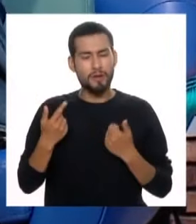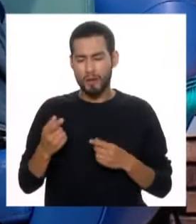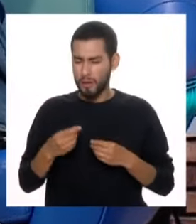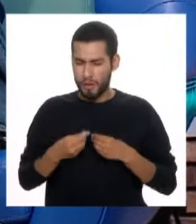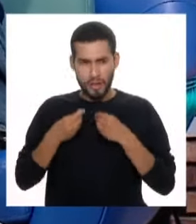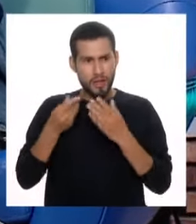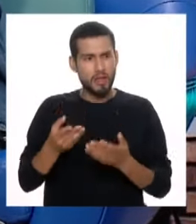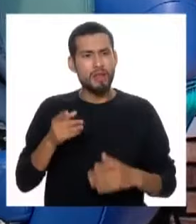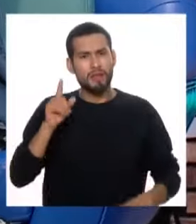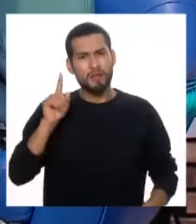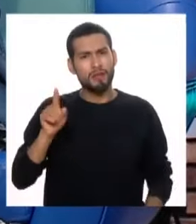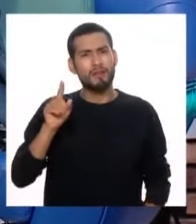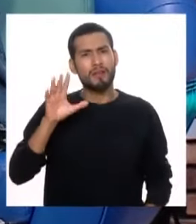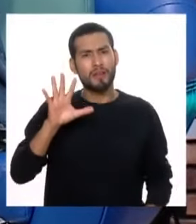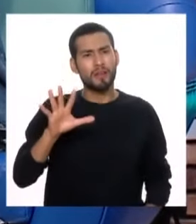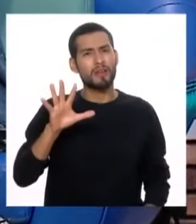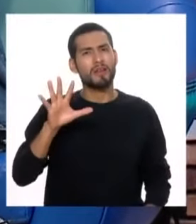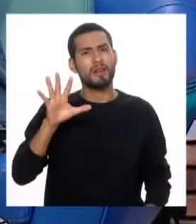donado